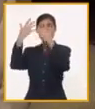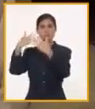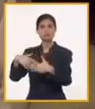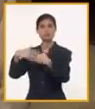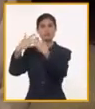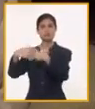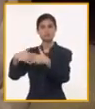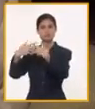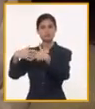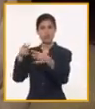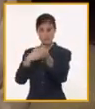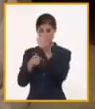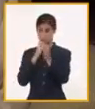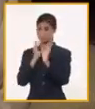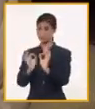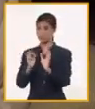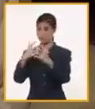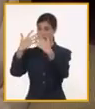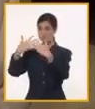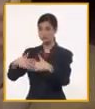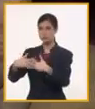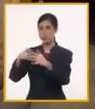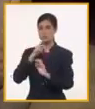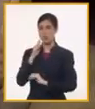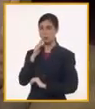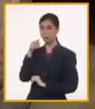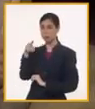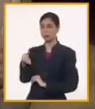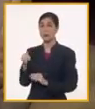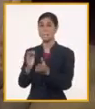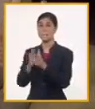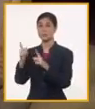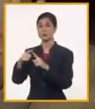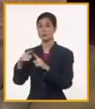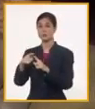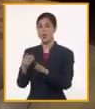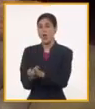ser. Yo llego y 2 o 3 días antes